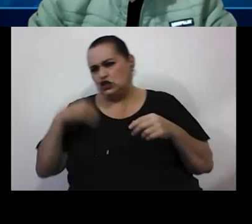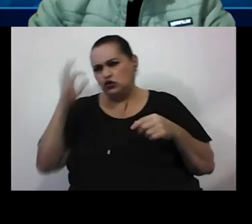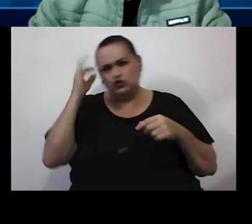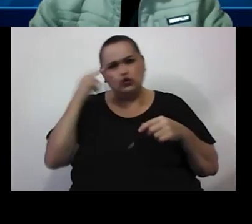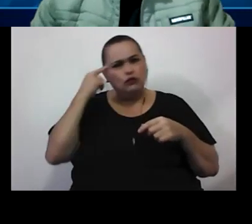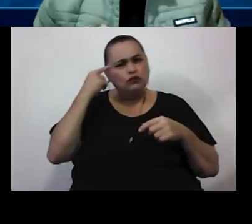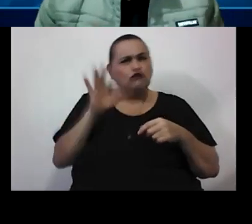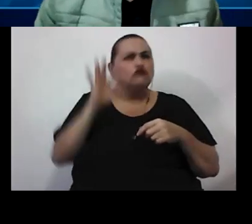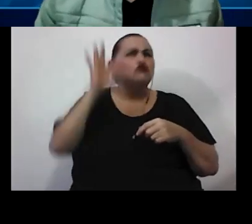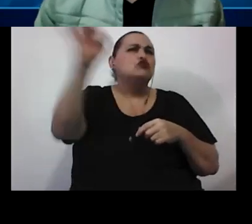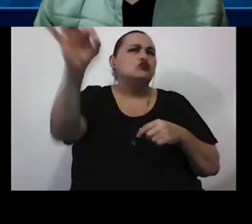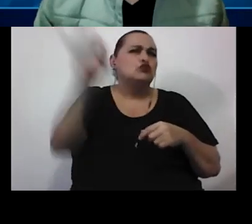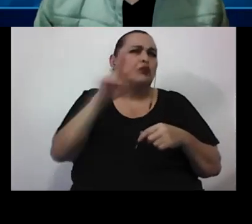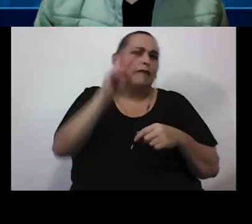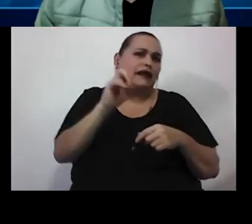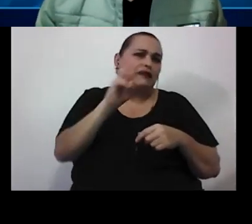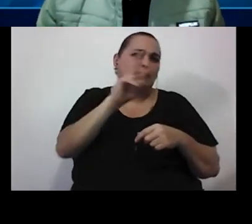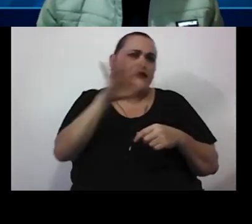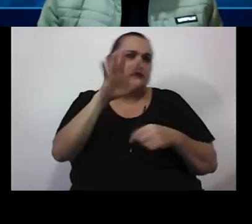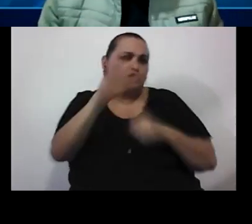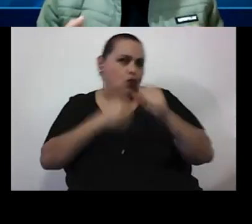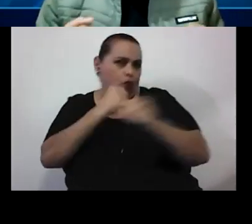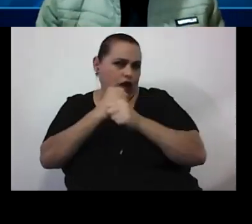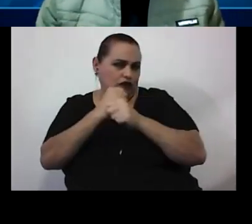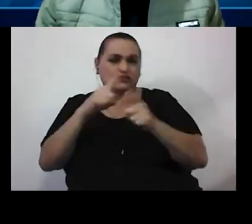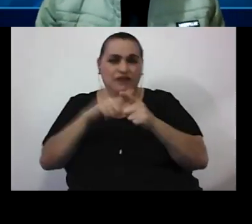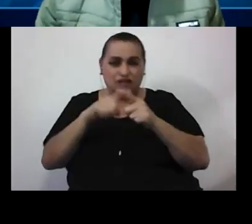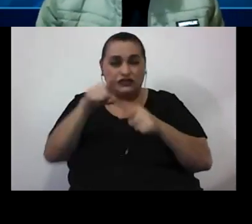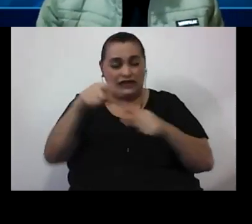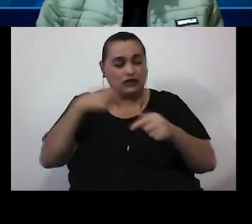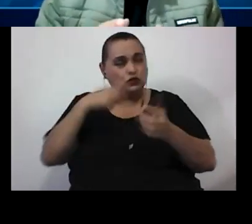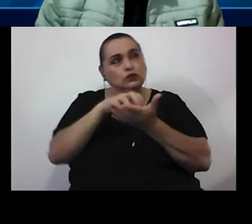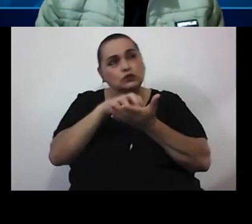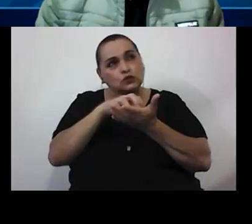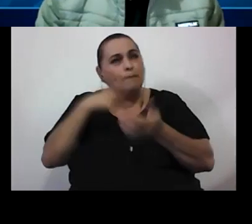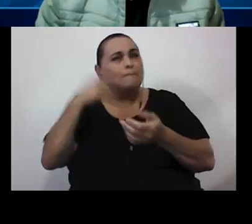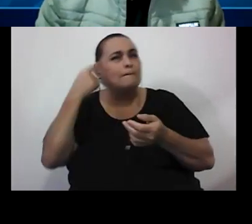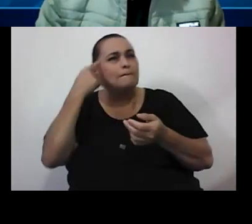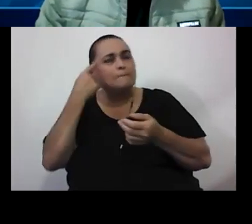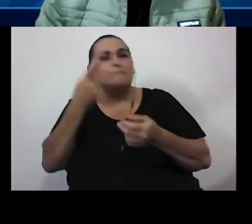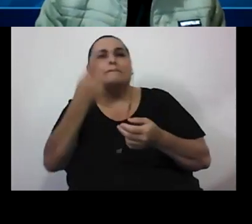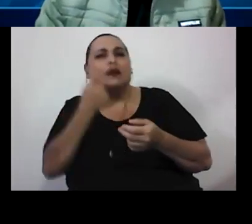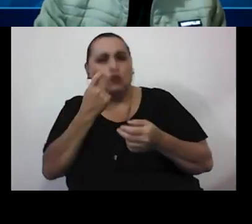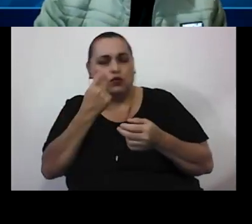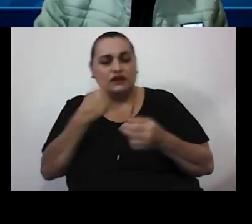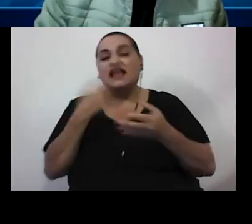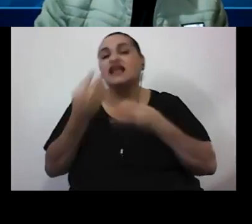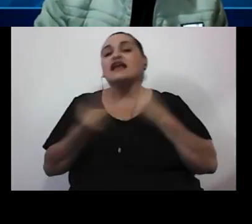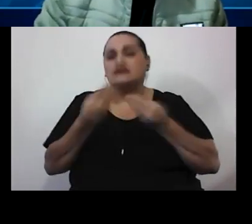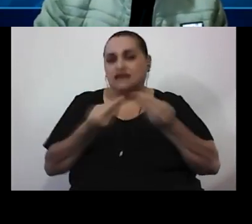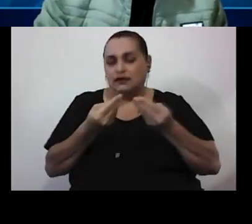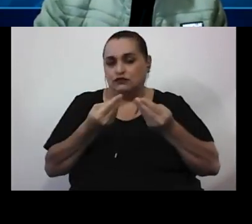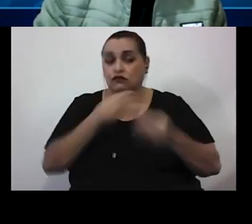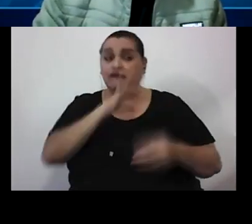25 años. Y entonces eso nos hace preguntar a nosotros mismos si lo que vamos a hacer ahorita